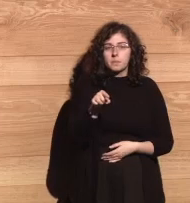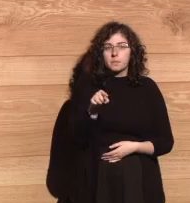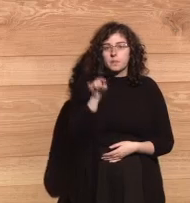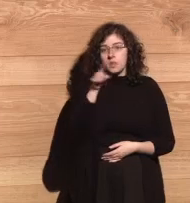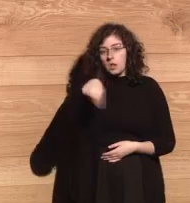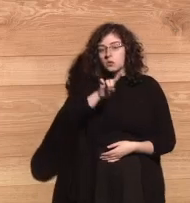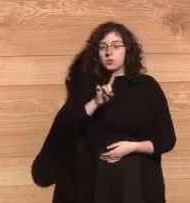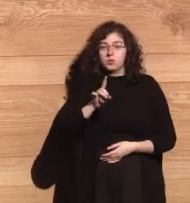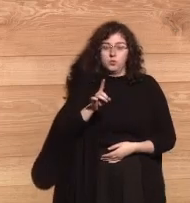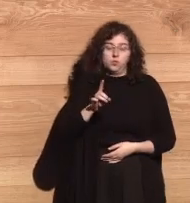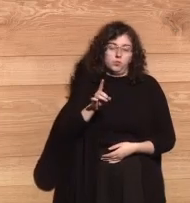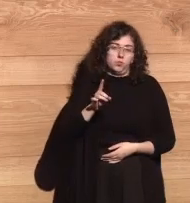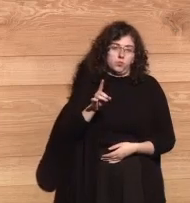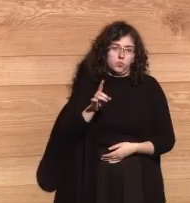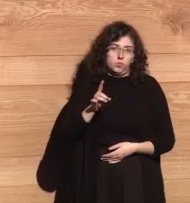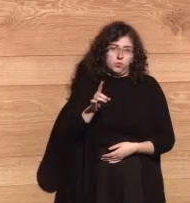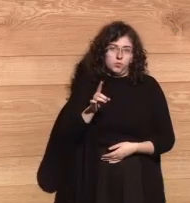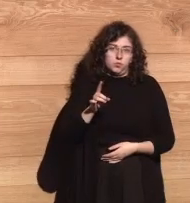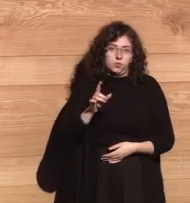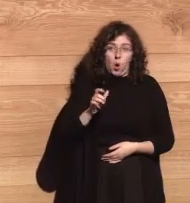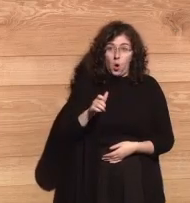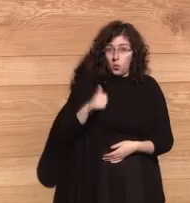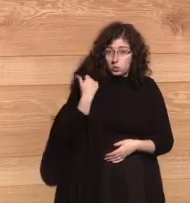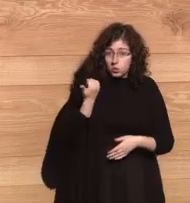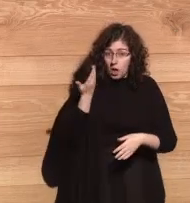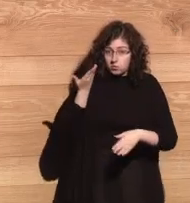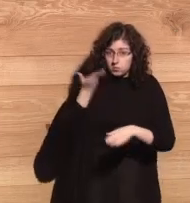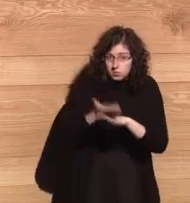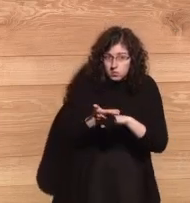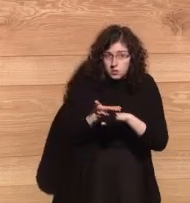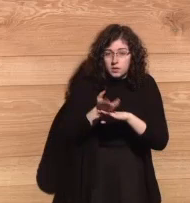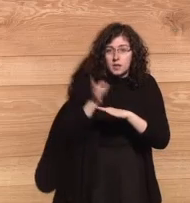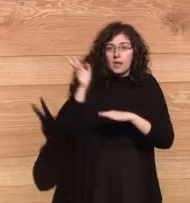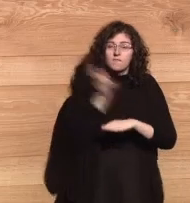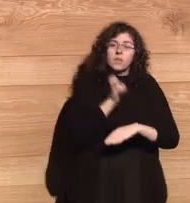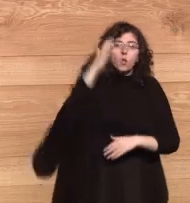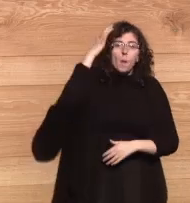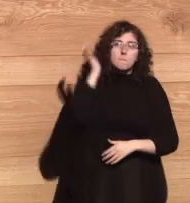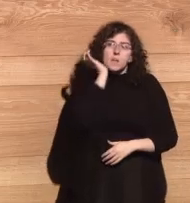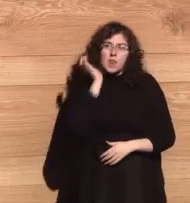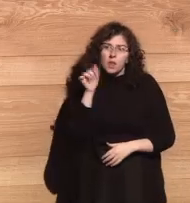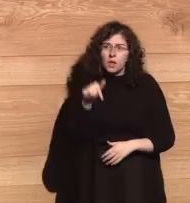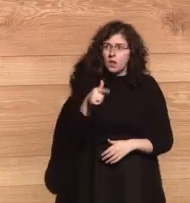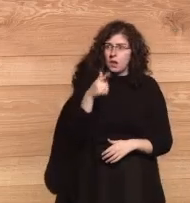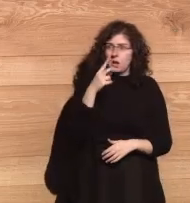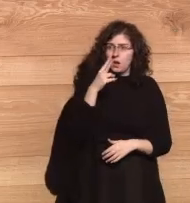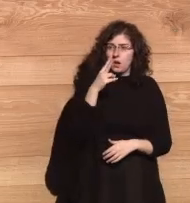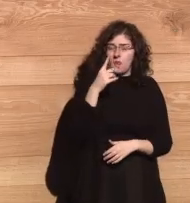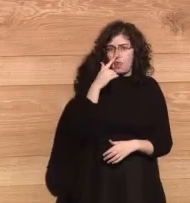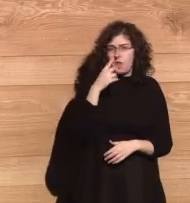tuvieron la oportunidad de darme, pues eso, una cobertura, fue cuando vino Merkel hace un par de